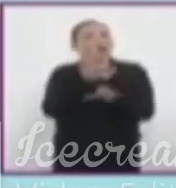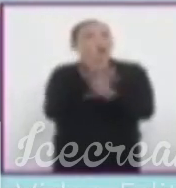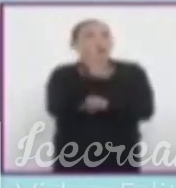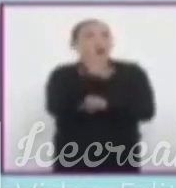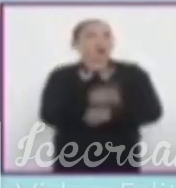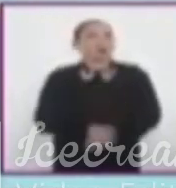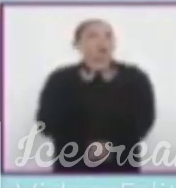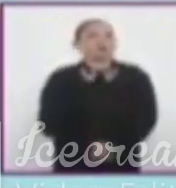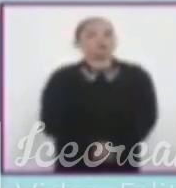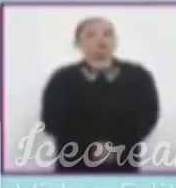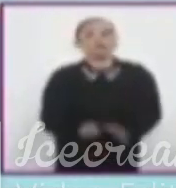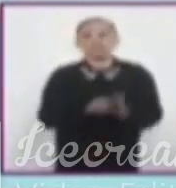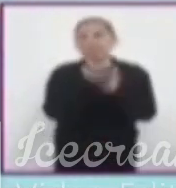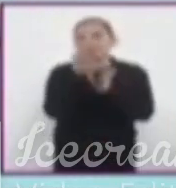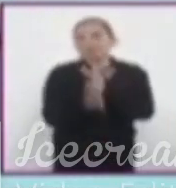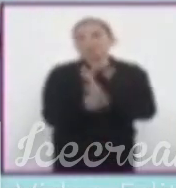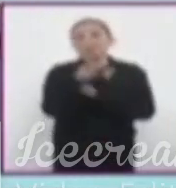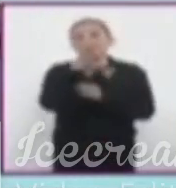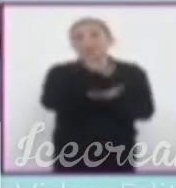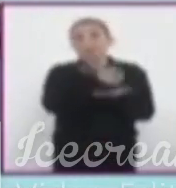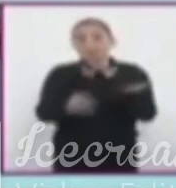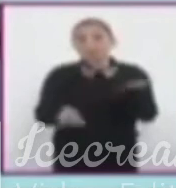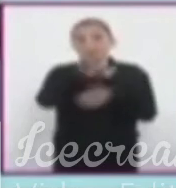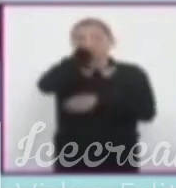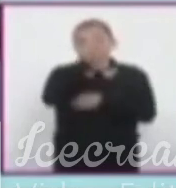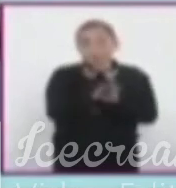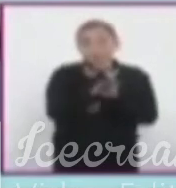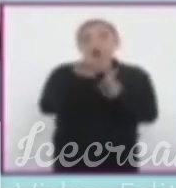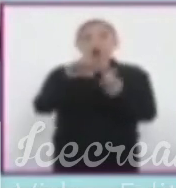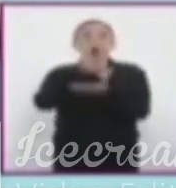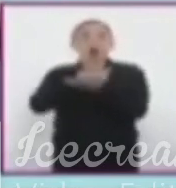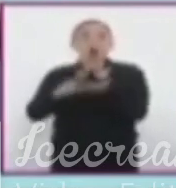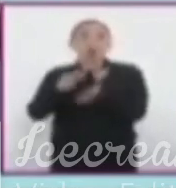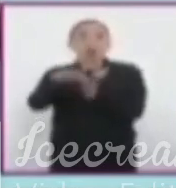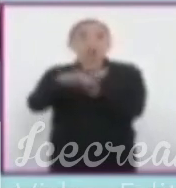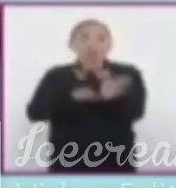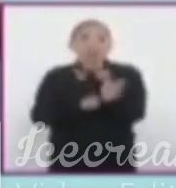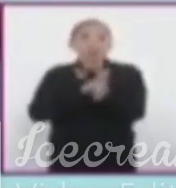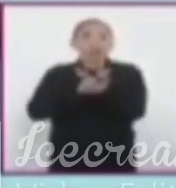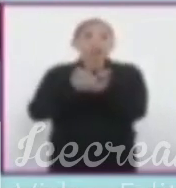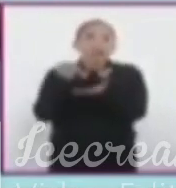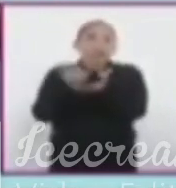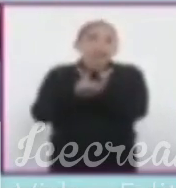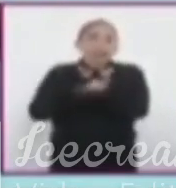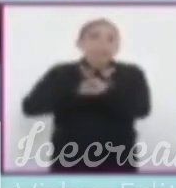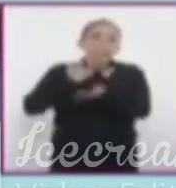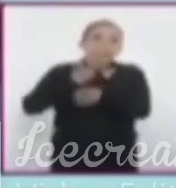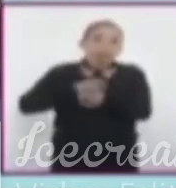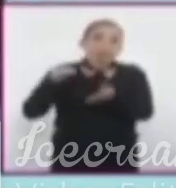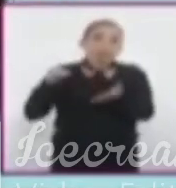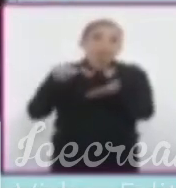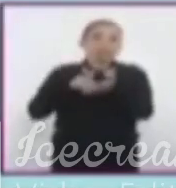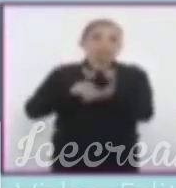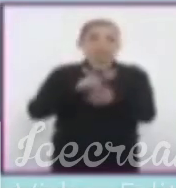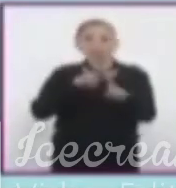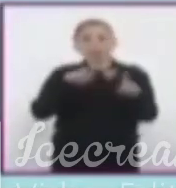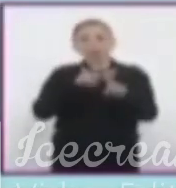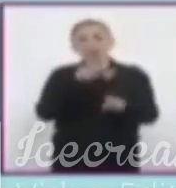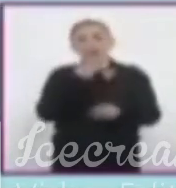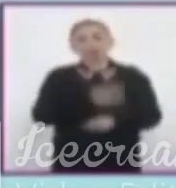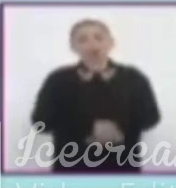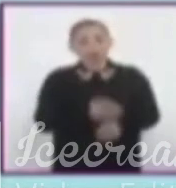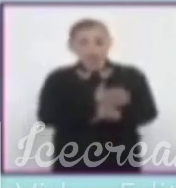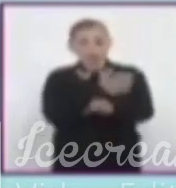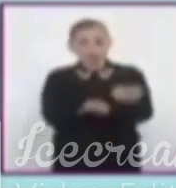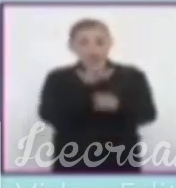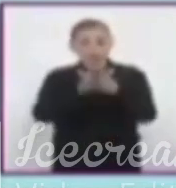conviene. Por ejemplo, si compran con descuento o compran a meses sin intereses, entre muchas otras aplicaciones. Acompáñenos